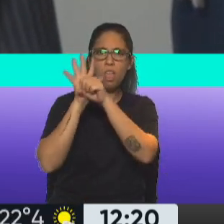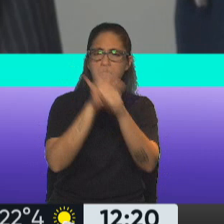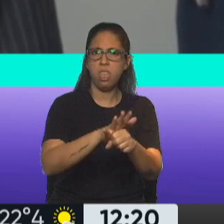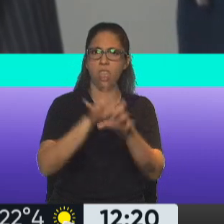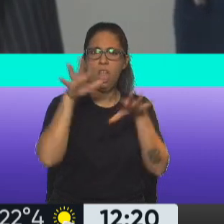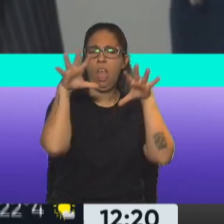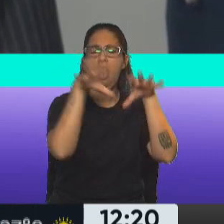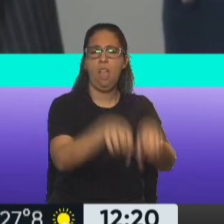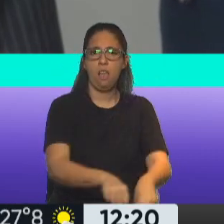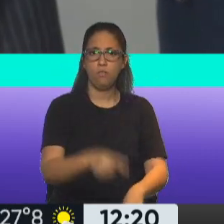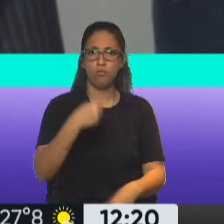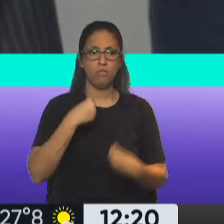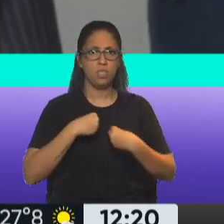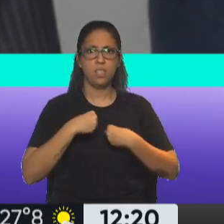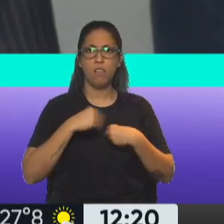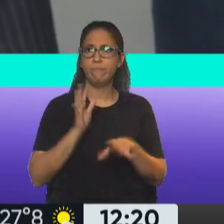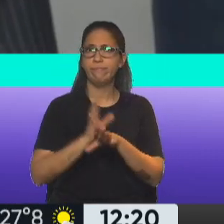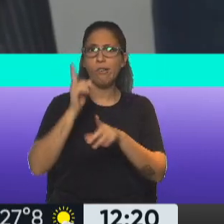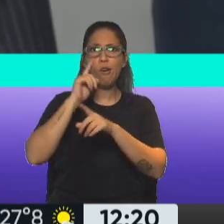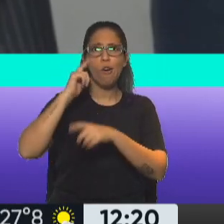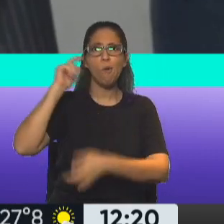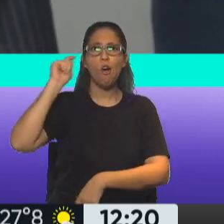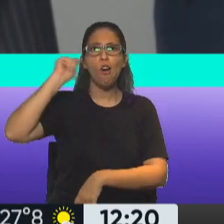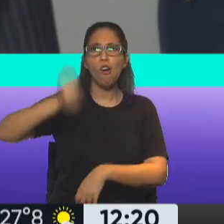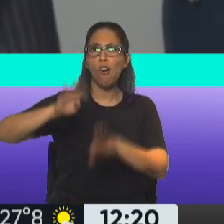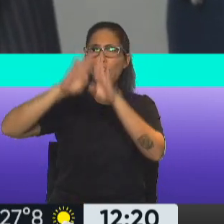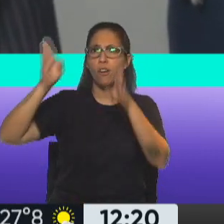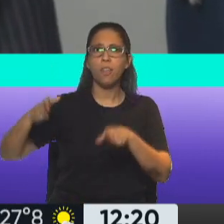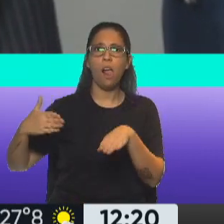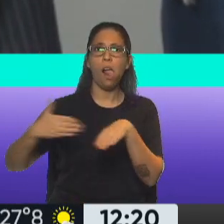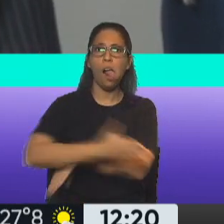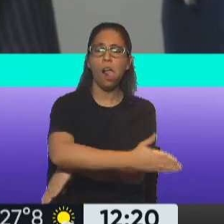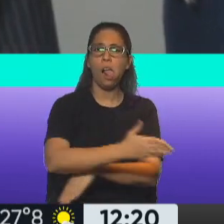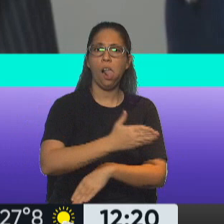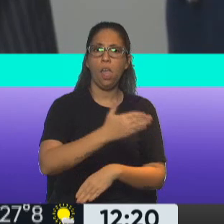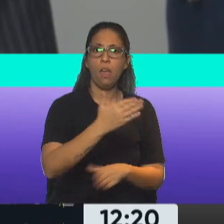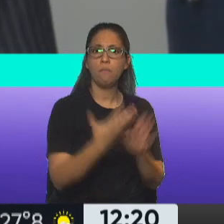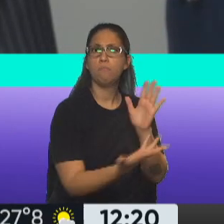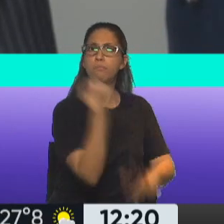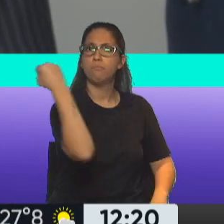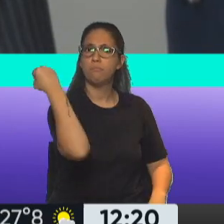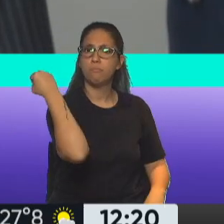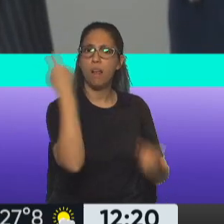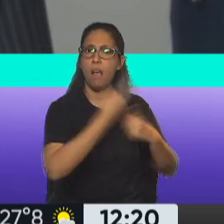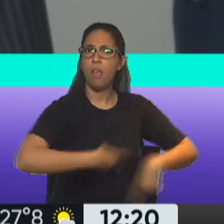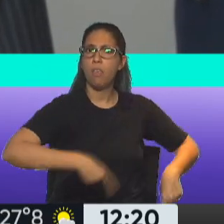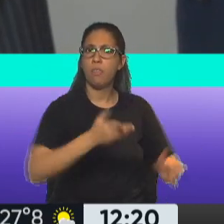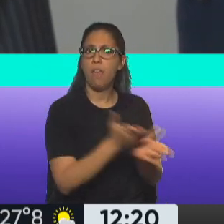siento que la Corte entró por la ventana de este Palacio Legislativo y se llevó nuestras atribuciones,